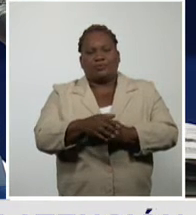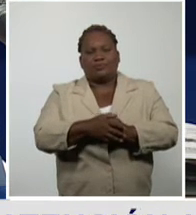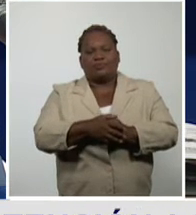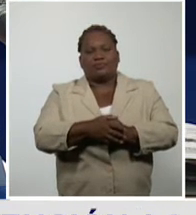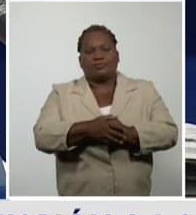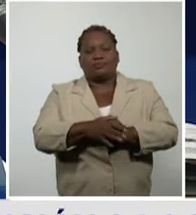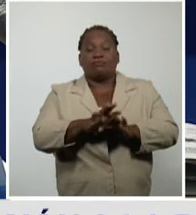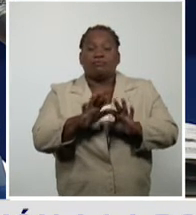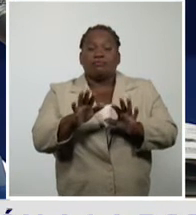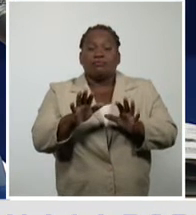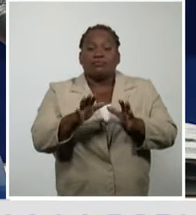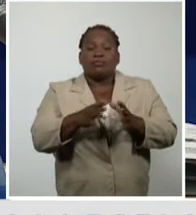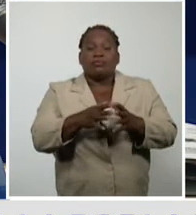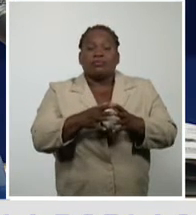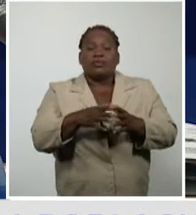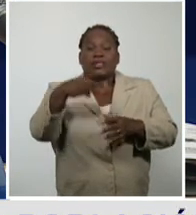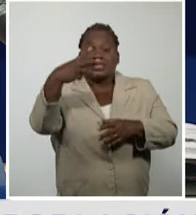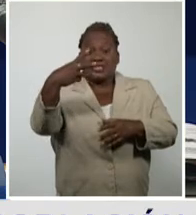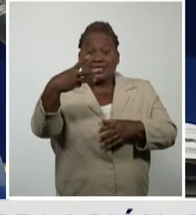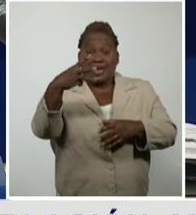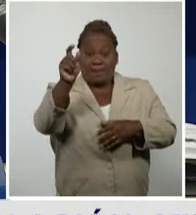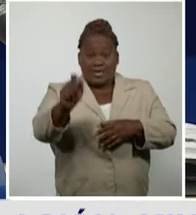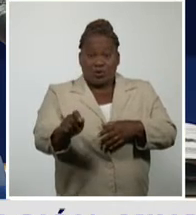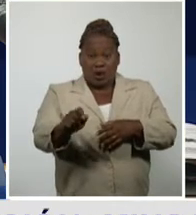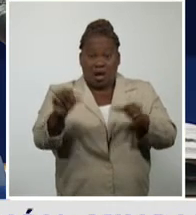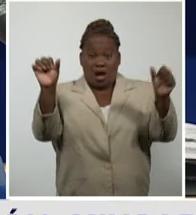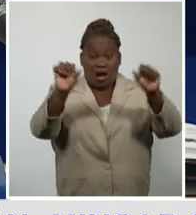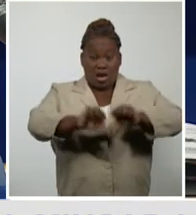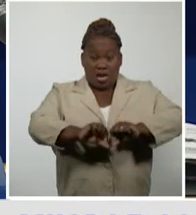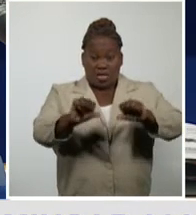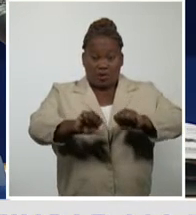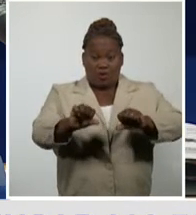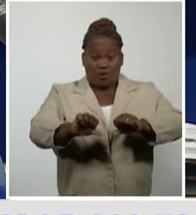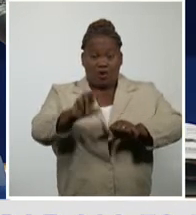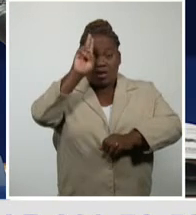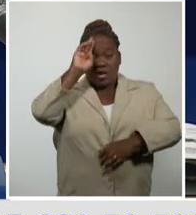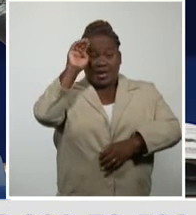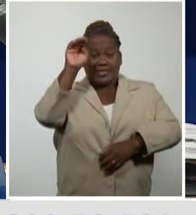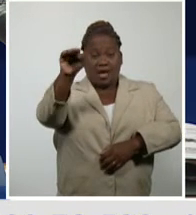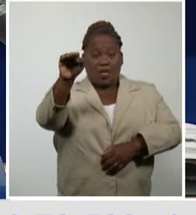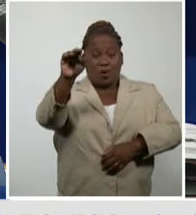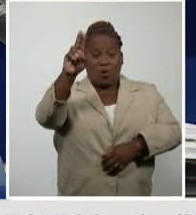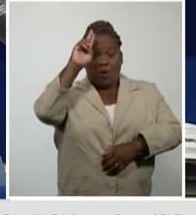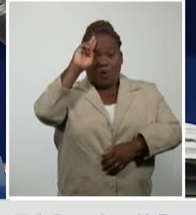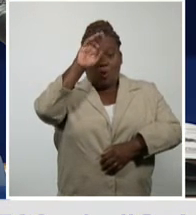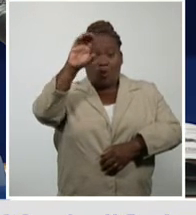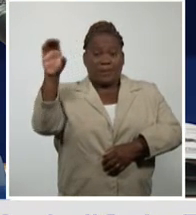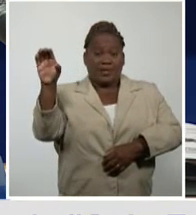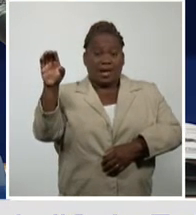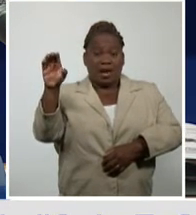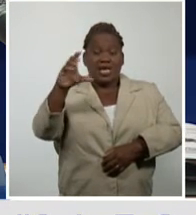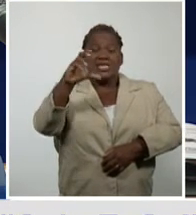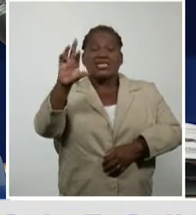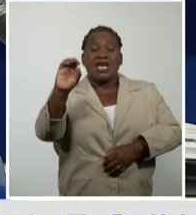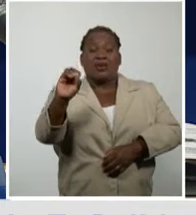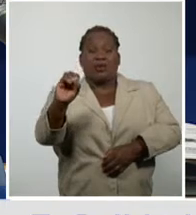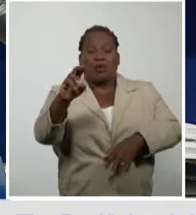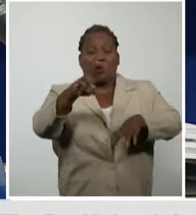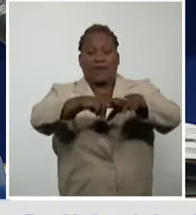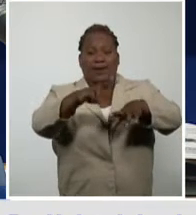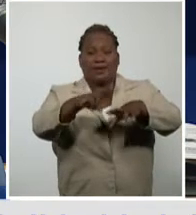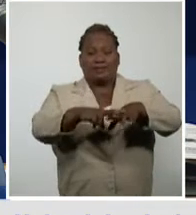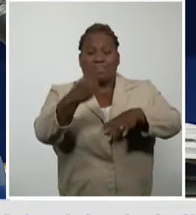punto de vista de los 3 críticos, se encuentra ingresado en el Hospital Salvador Allende de La Habana, es un